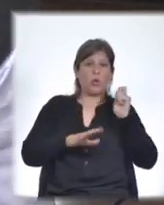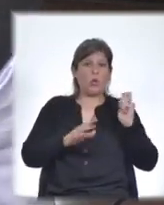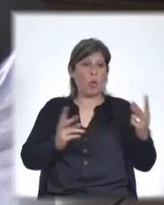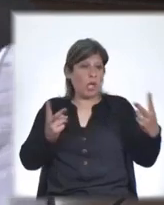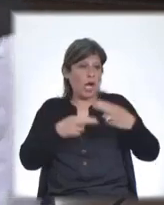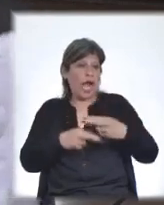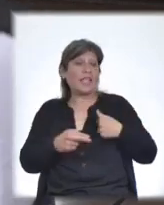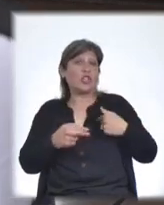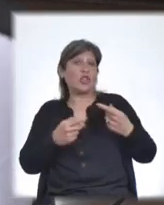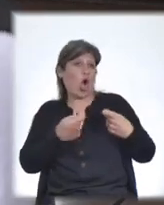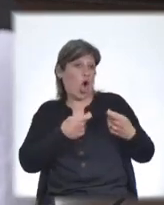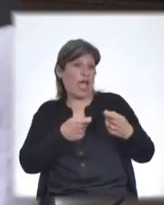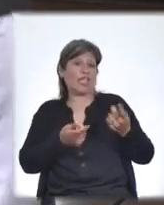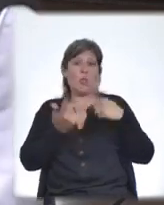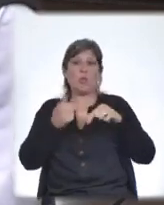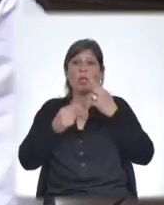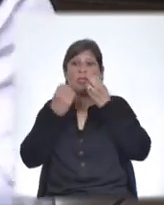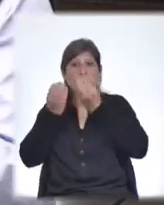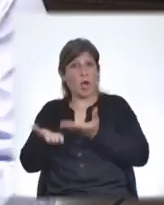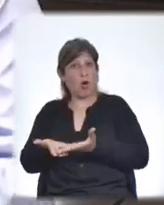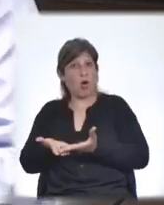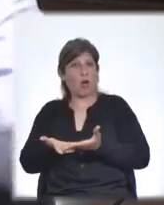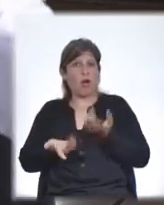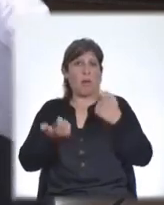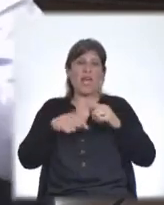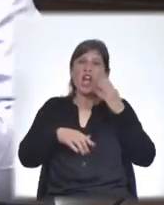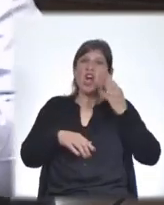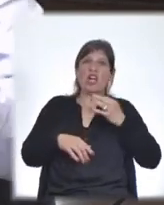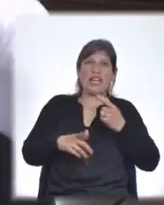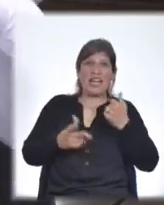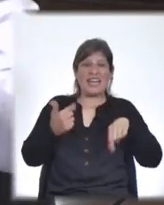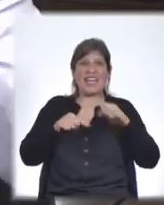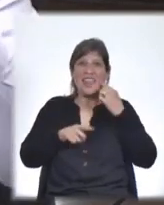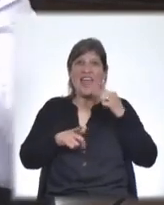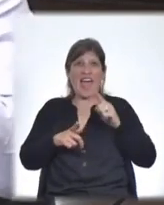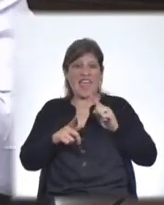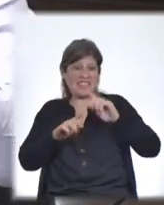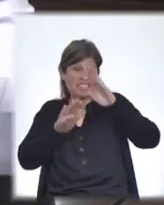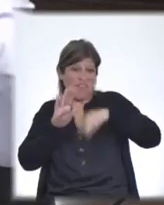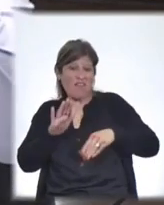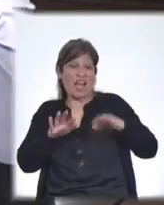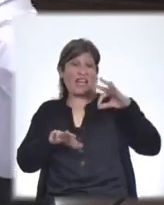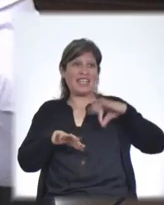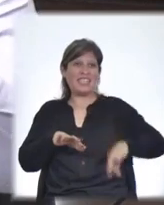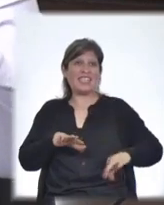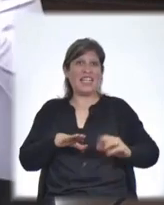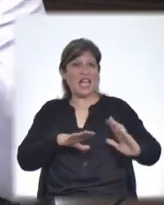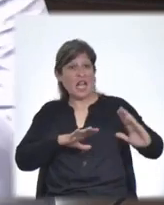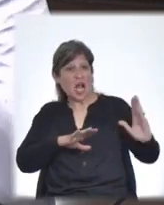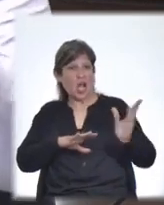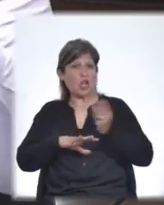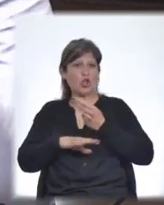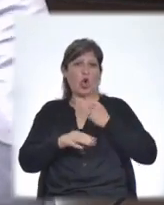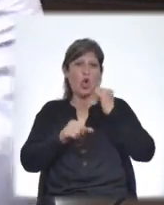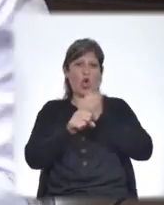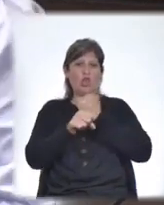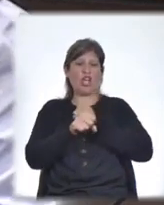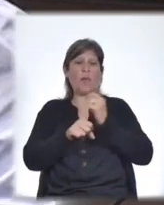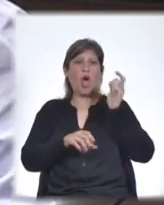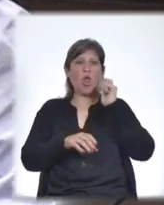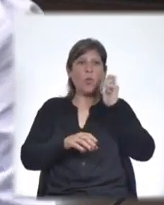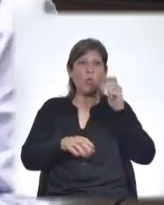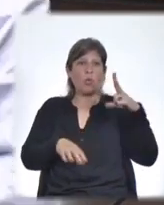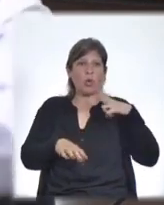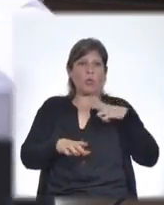en gastos porque van a ser más óptimos y que en realidad se va a consagrar una rebaja salarial de todos los trabajadores públicos y